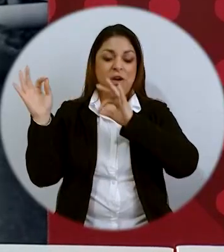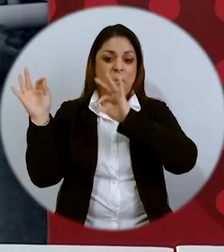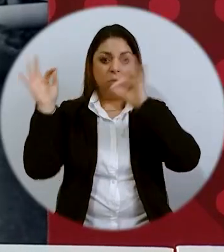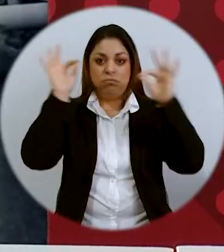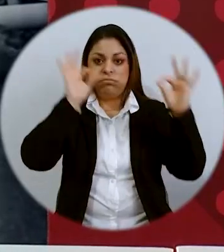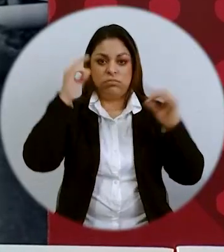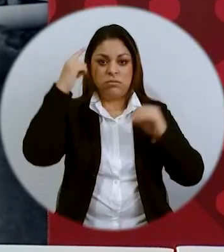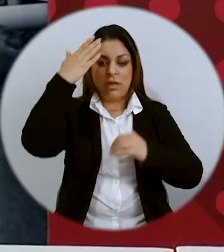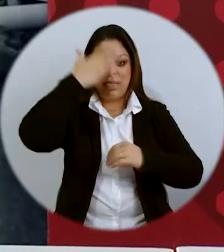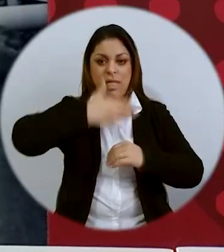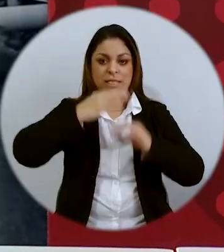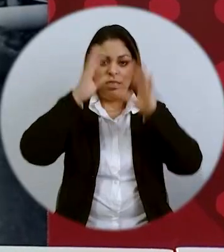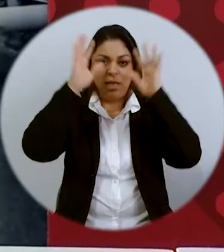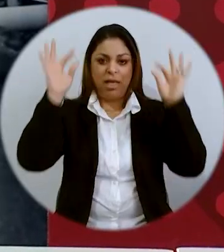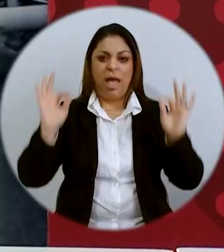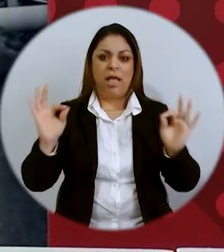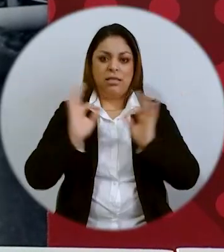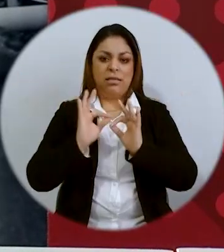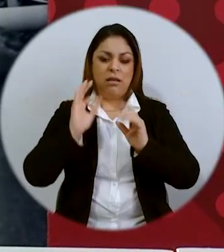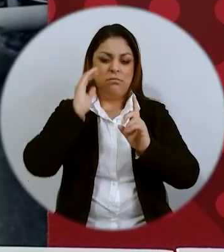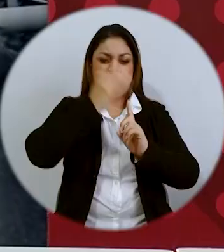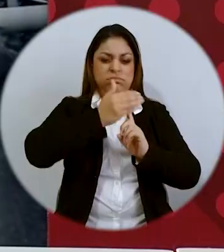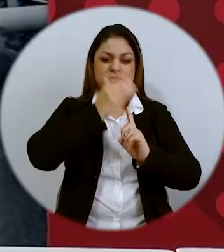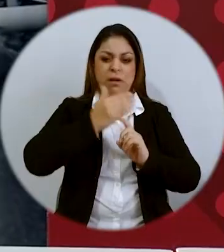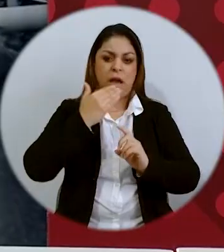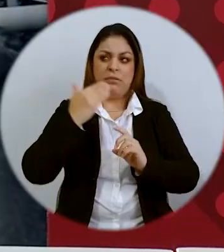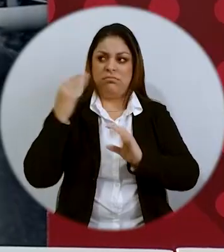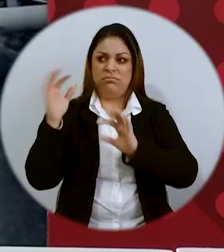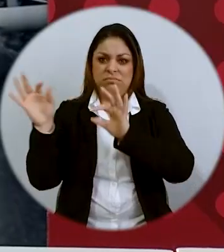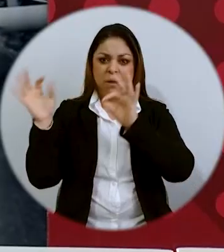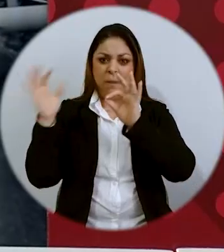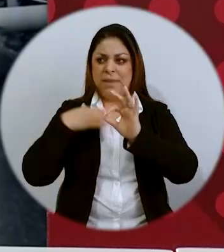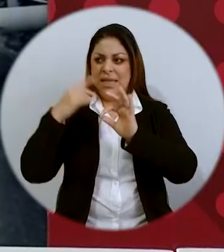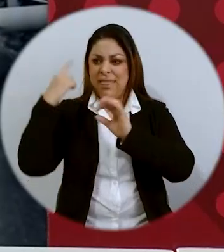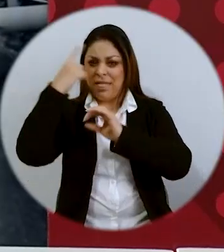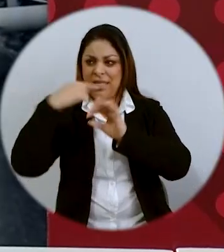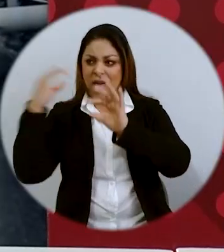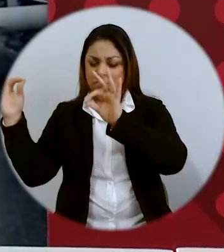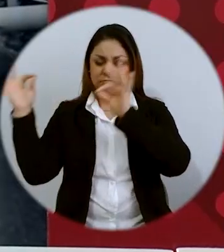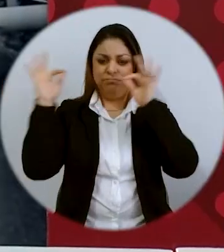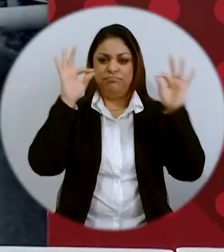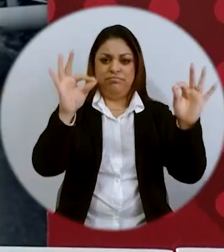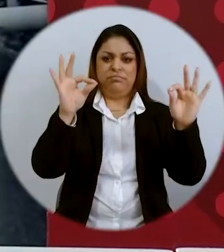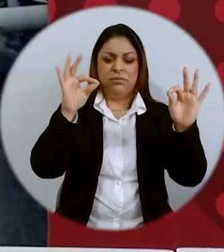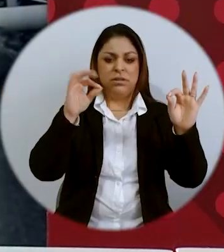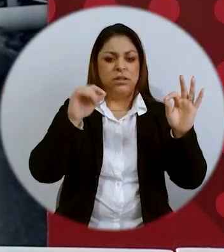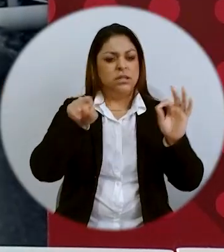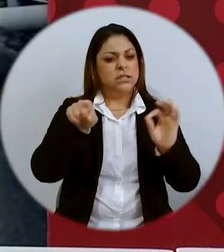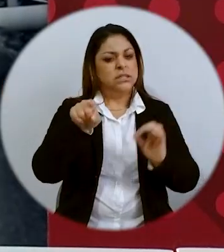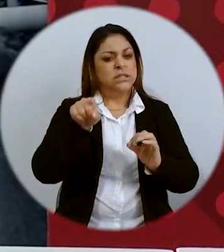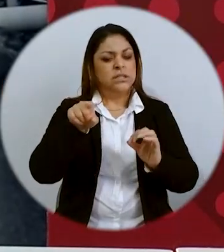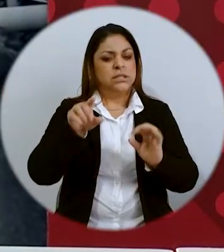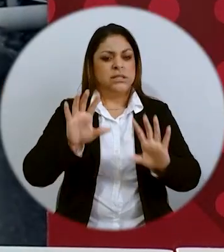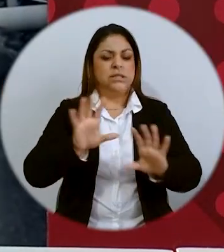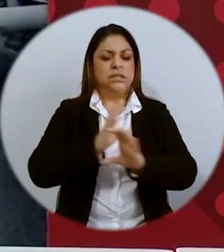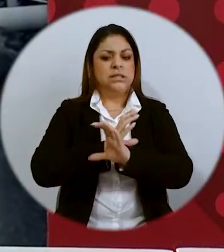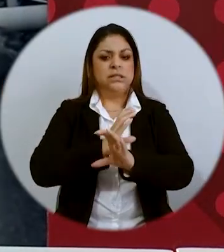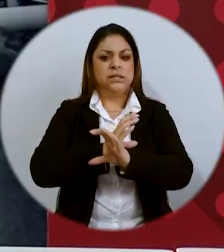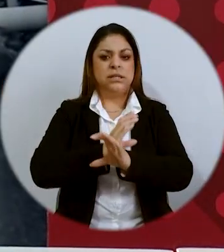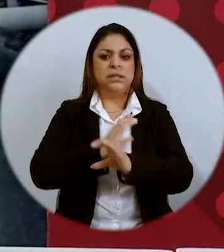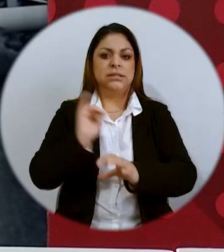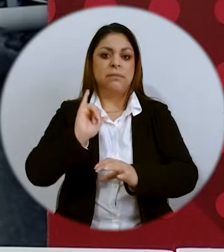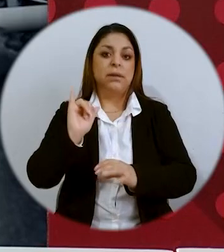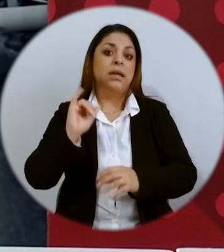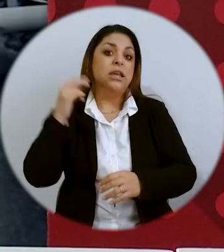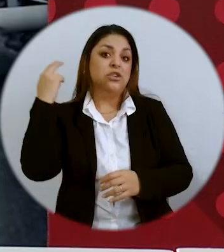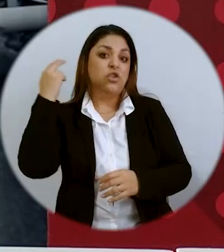supuesto, el tema de las noticias falsas, ¿verdad? Que, como ustedes mencionaban, es parte de esa educación, ¿verdad?, permanente que debe haber en